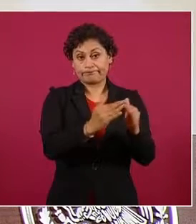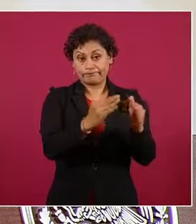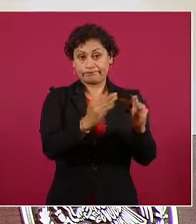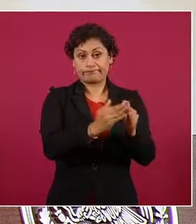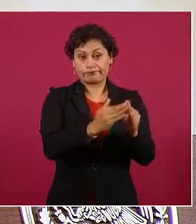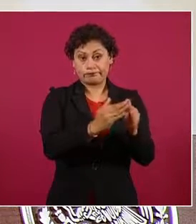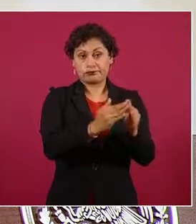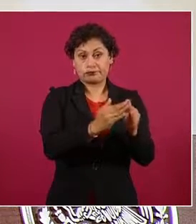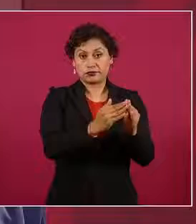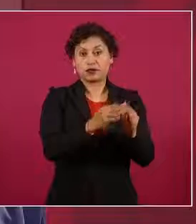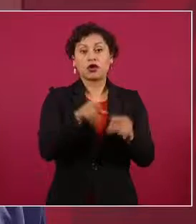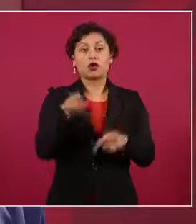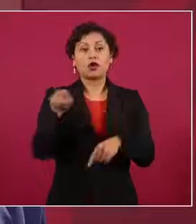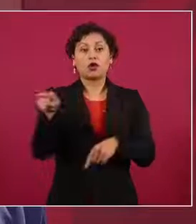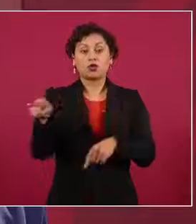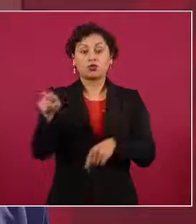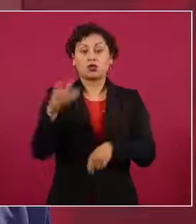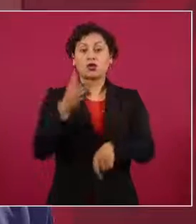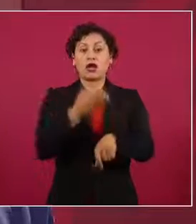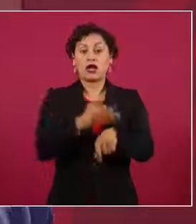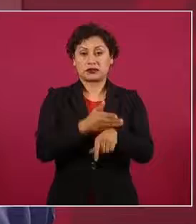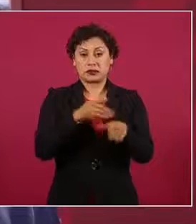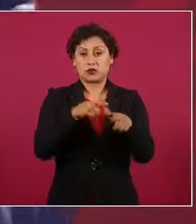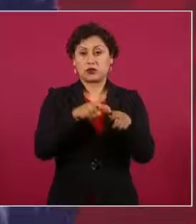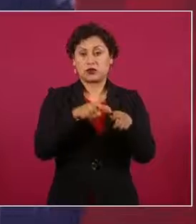cumpliendo con su condena